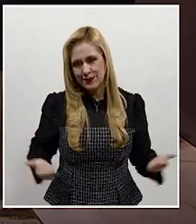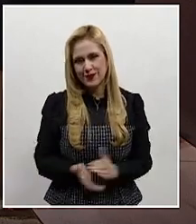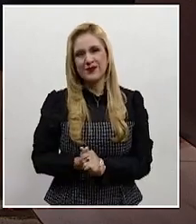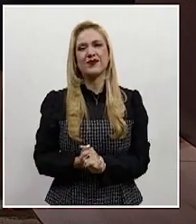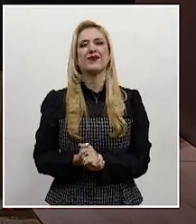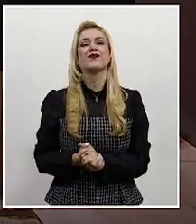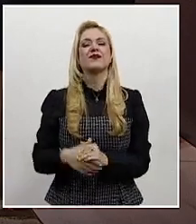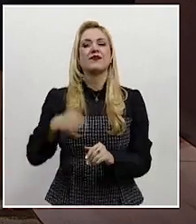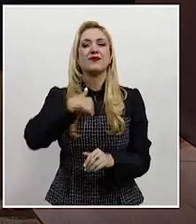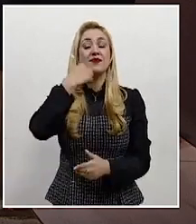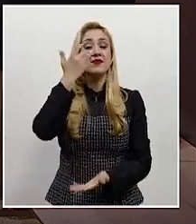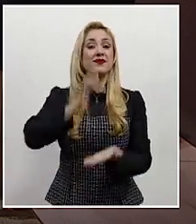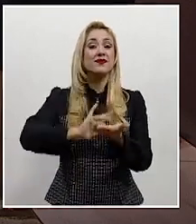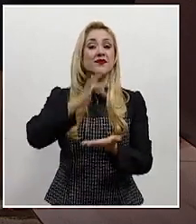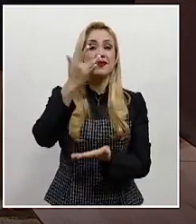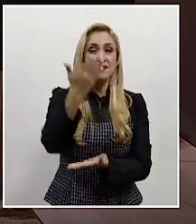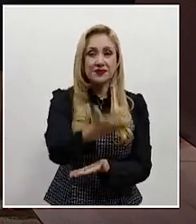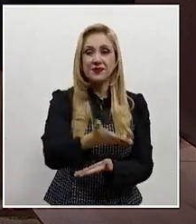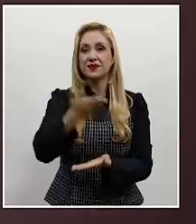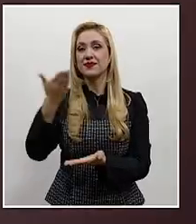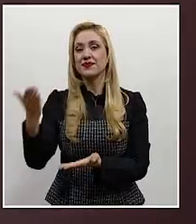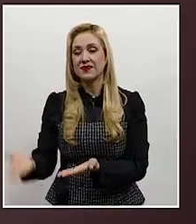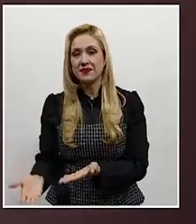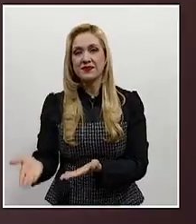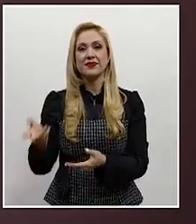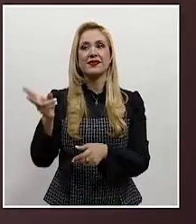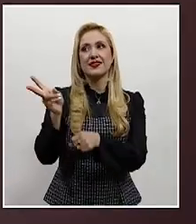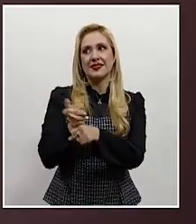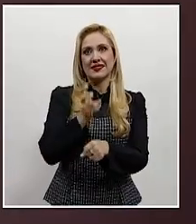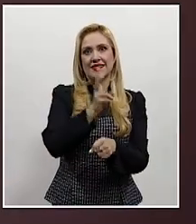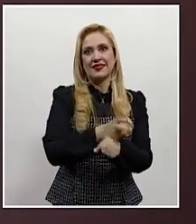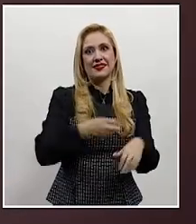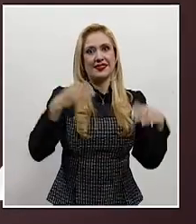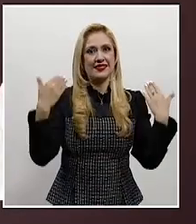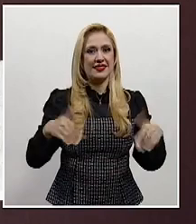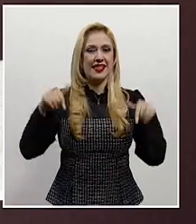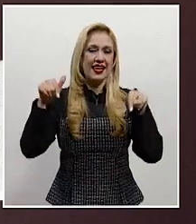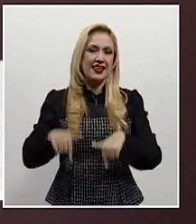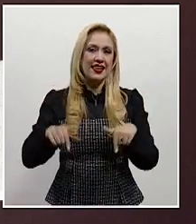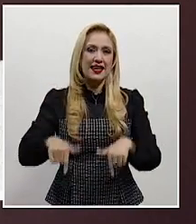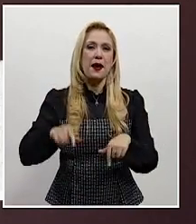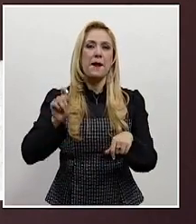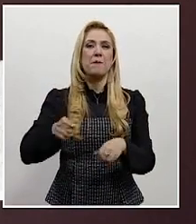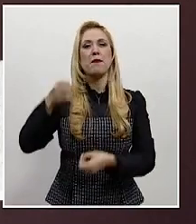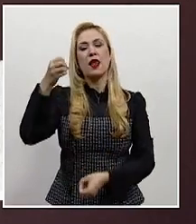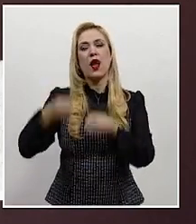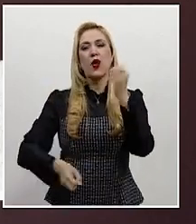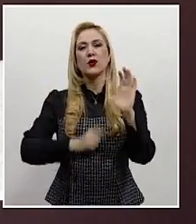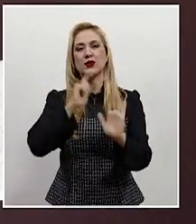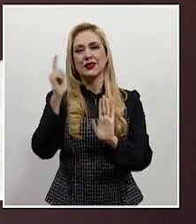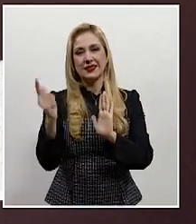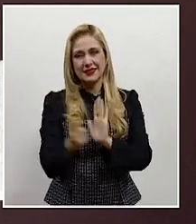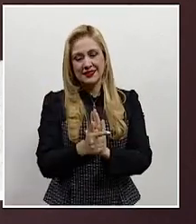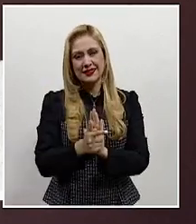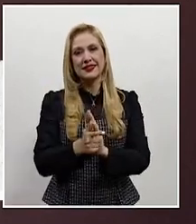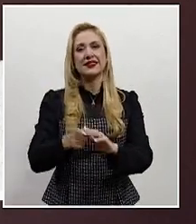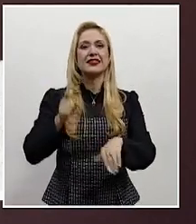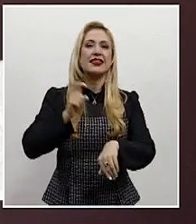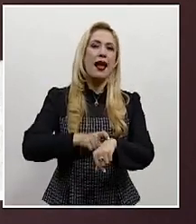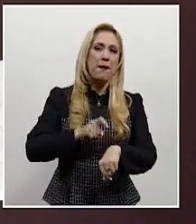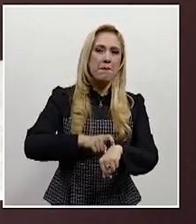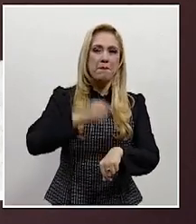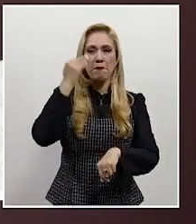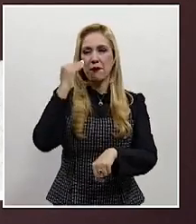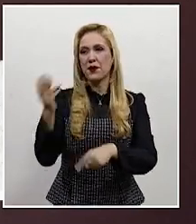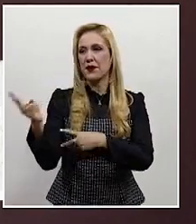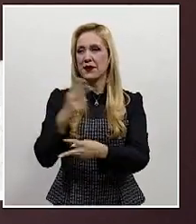pues yo agradecerles a nuestras invitadas especiales, porque estamos en el campo de la justicia, el tiempo y la disponibilidad y